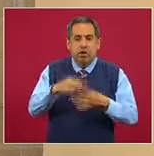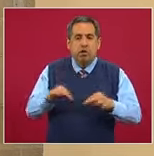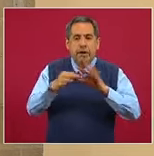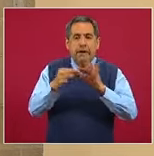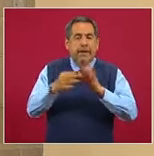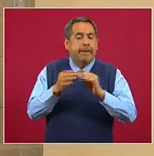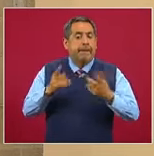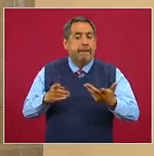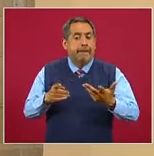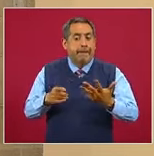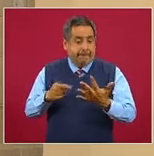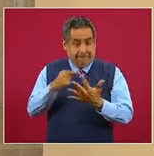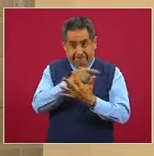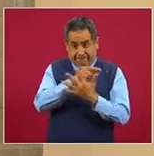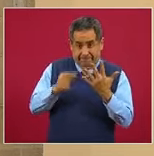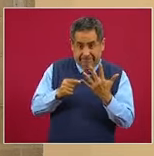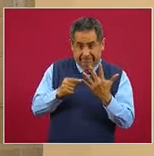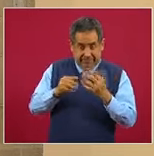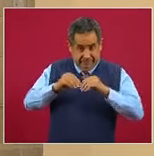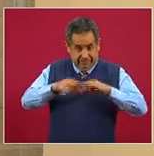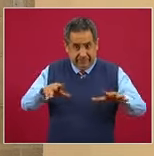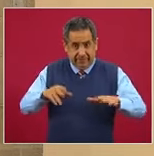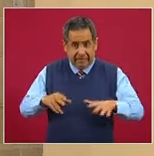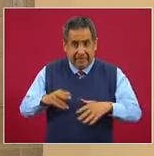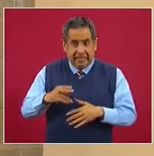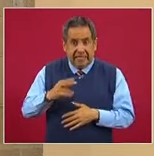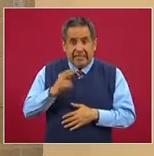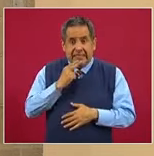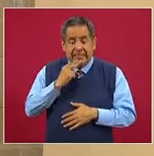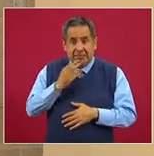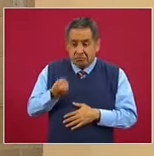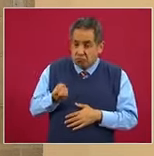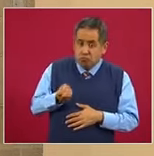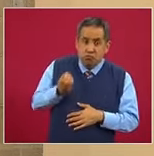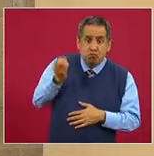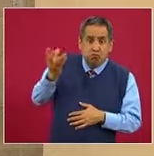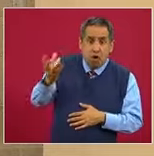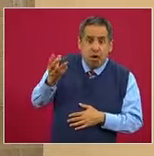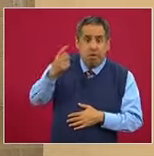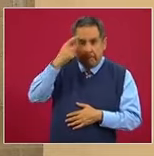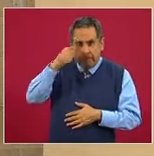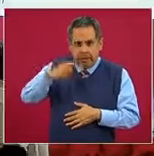que este tipo de datos es una aportación que estamos haciendo no